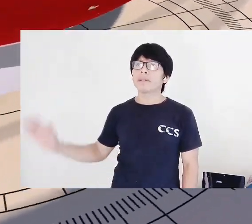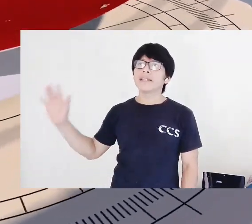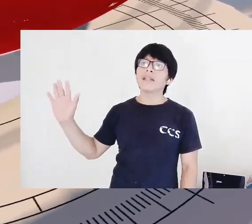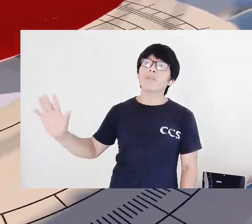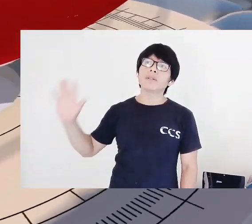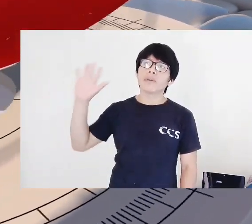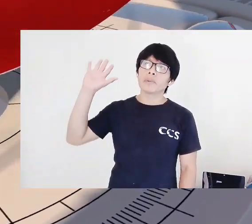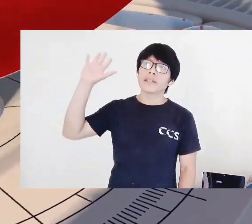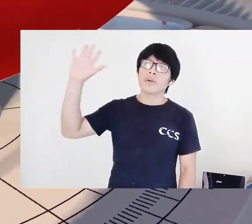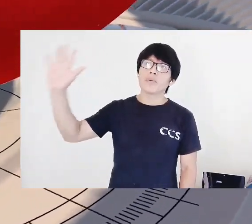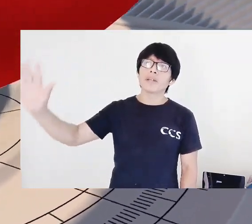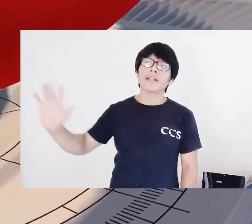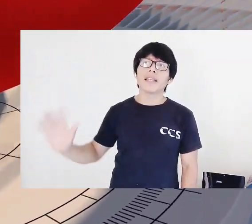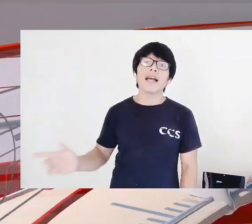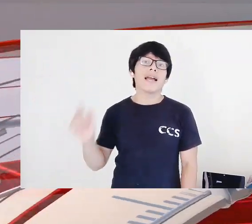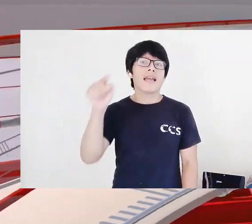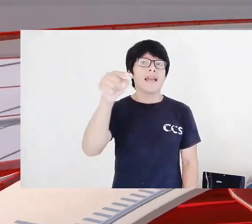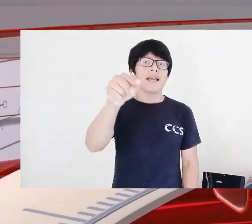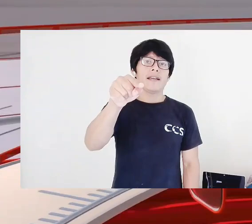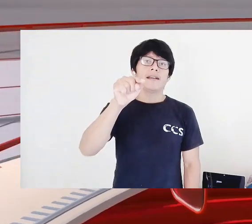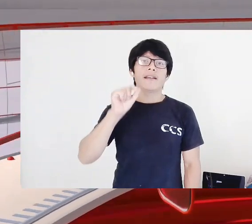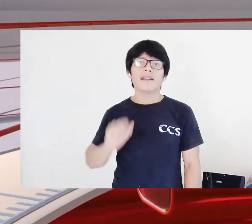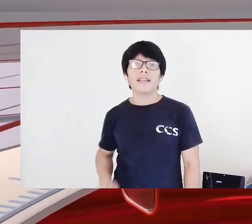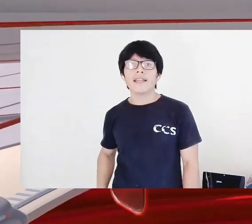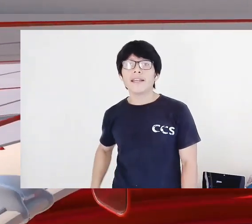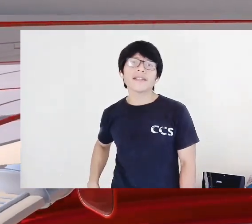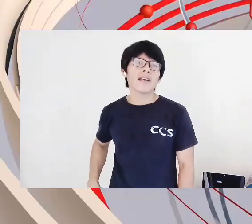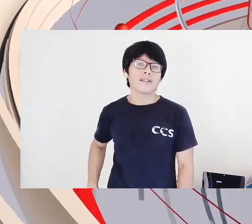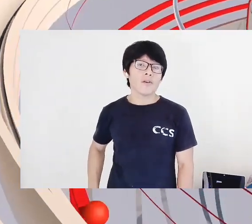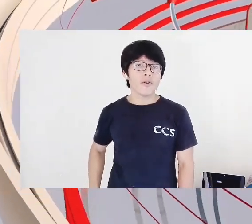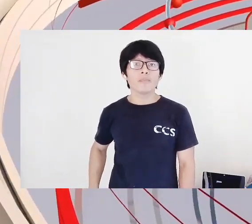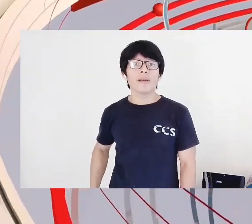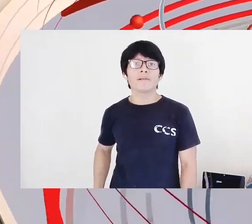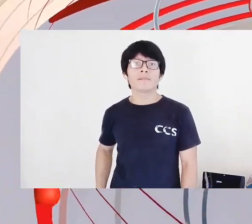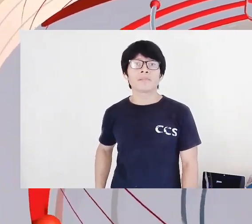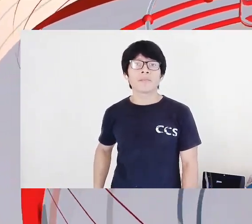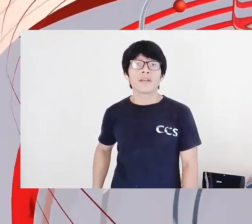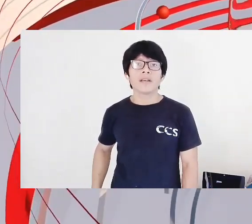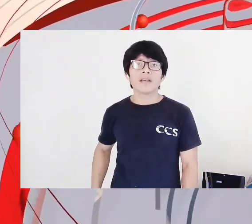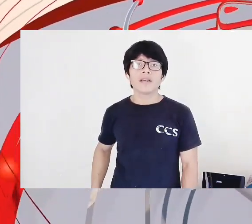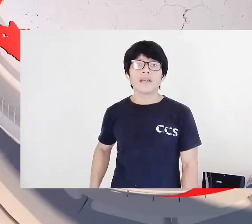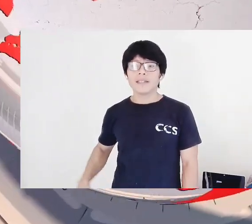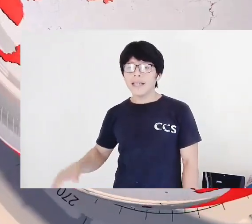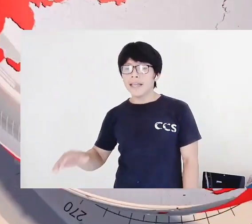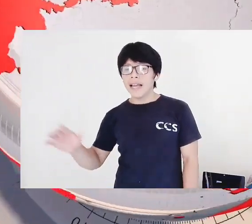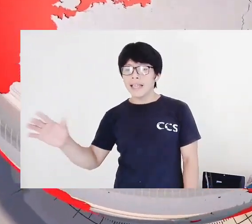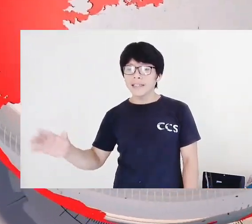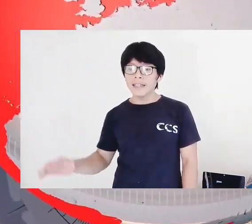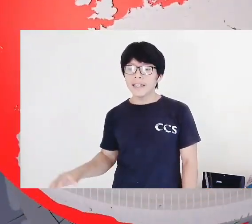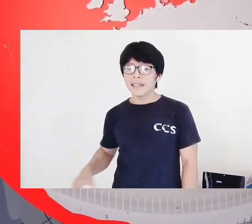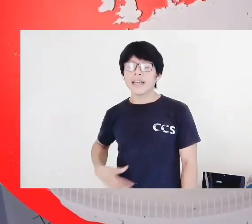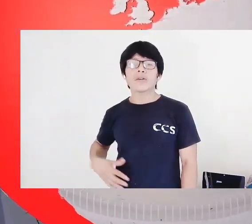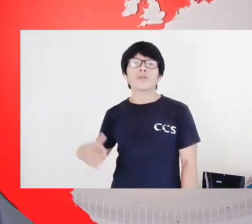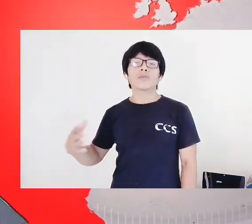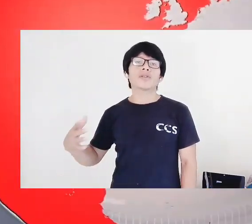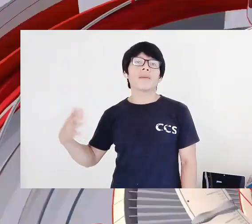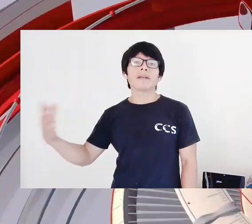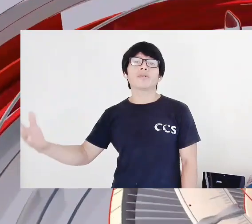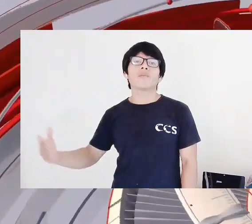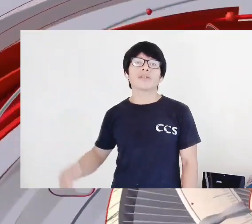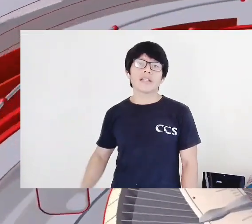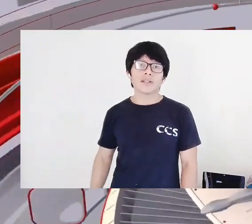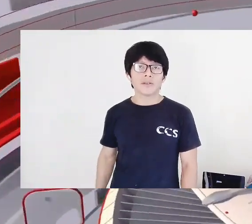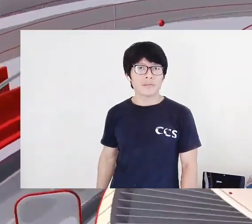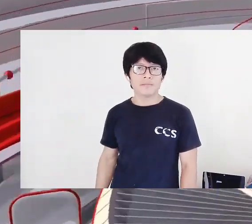Obrador. Si al presidente López Obrador se le ocurre esta idea, la derecha se lo copia. Y salen a decir que nosotros